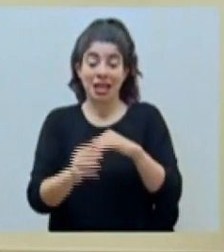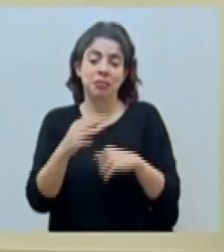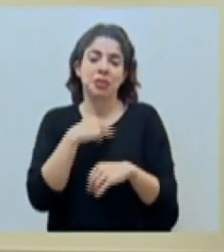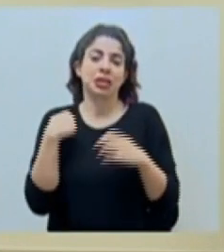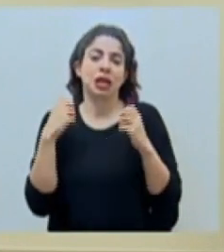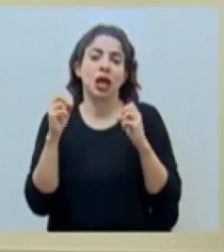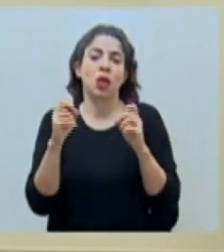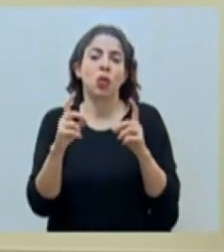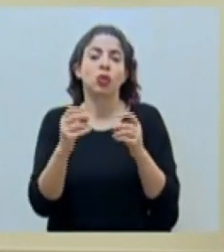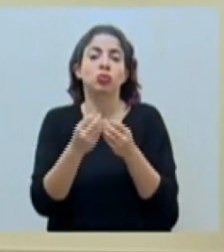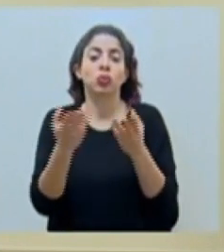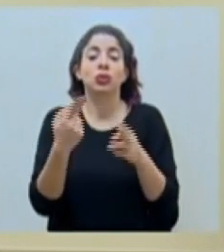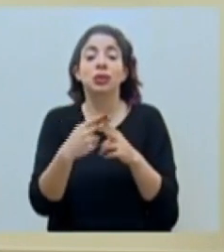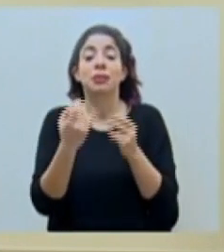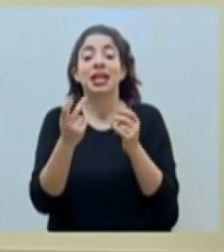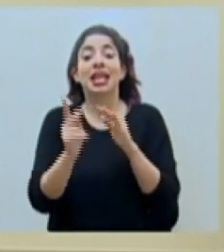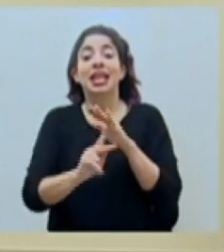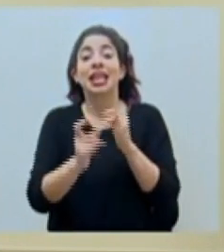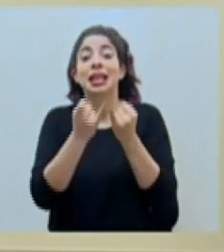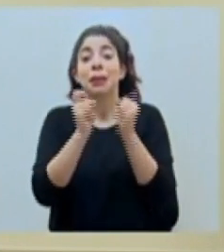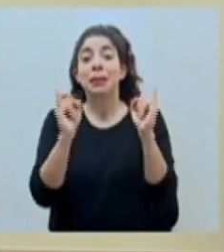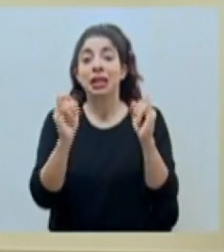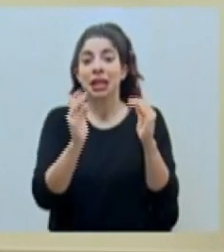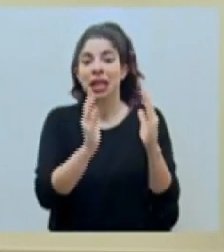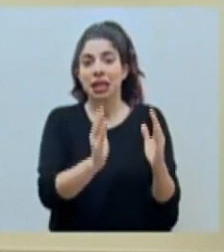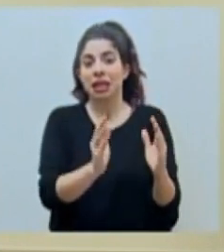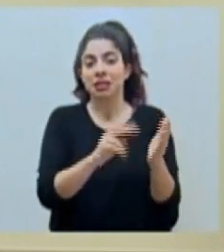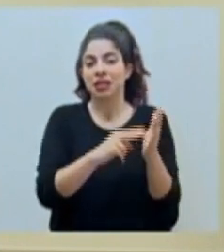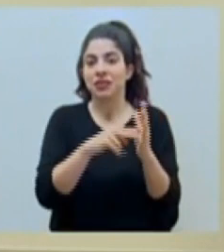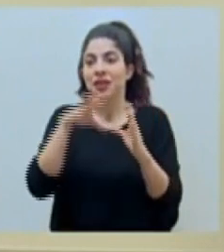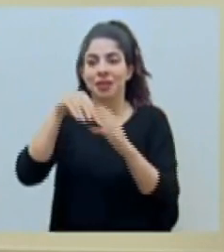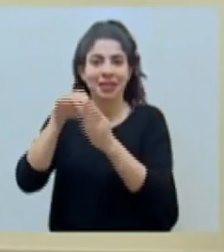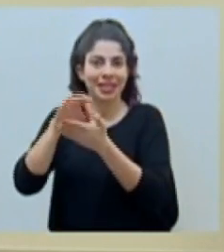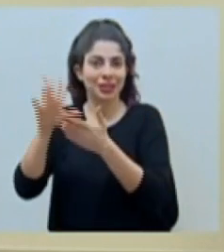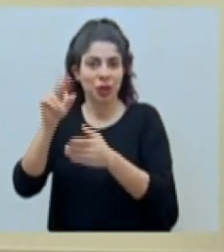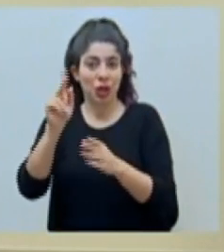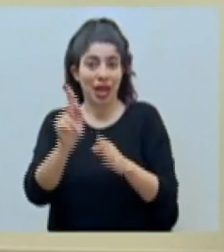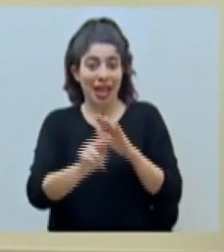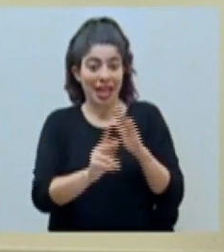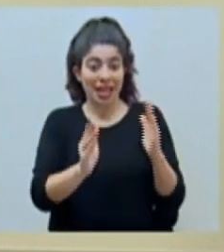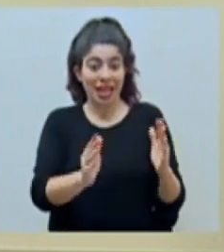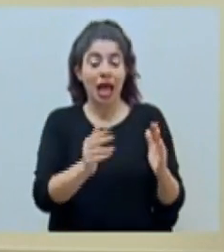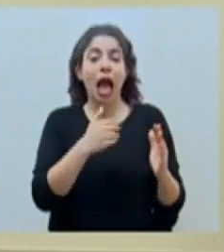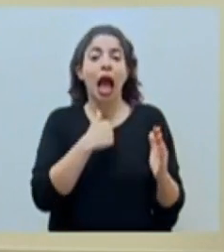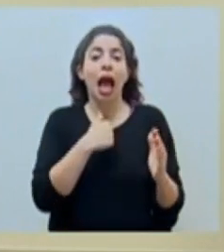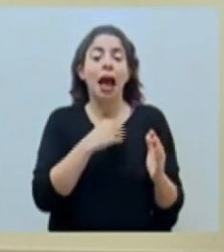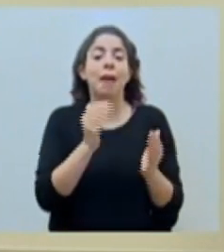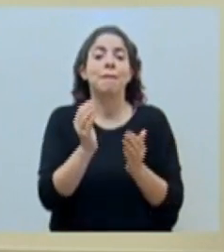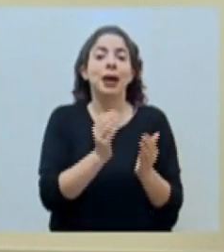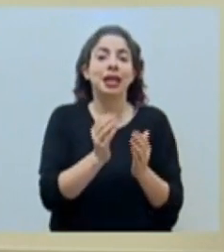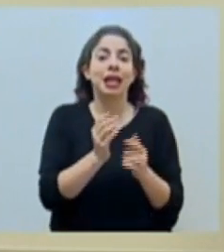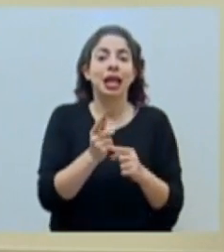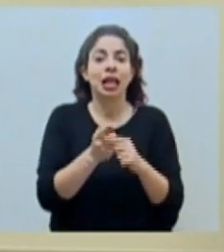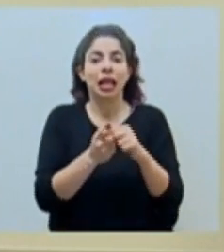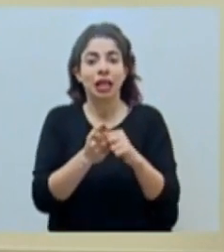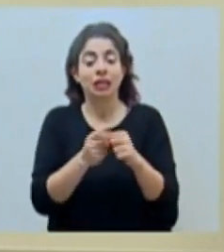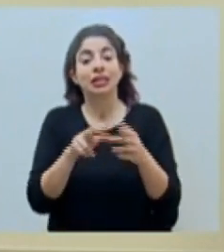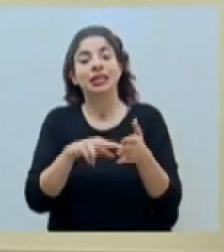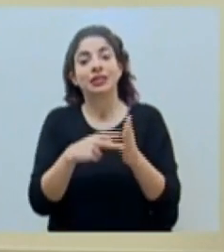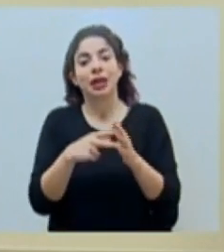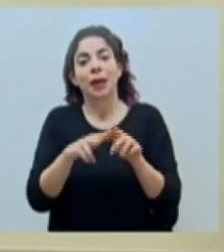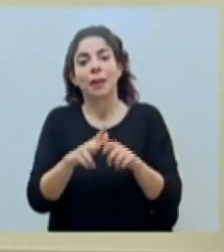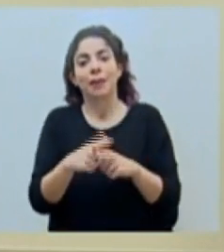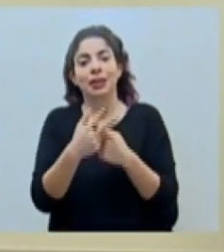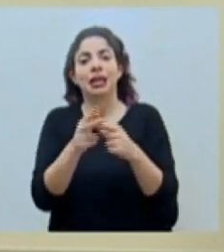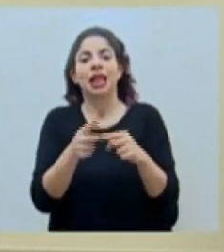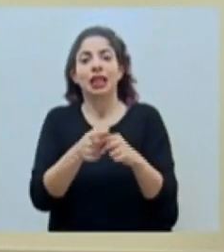de Educación Pública kinder independientes, que no está dentro de la escuela, tiene nivel de materno y transición, empezarían los niveles de